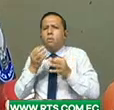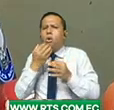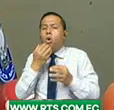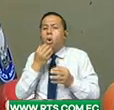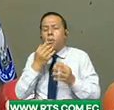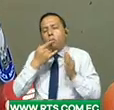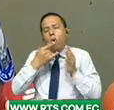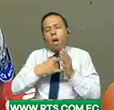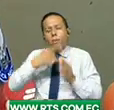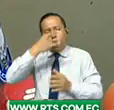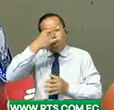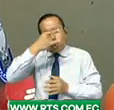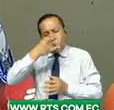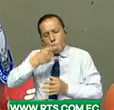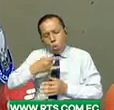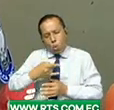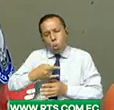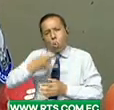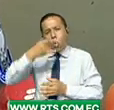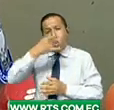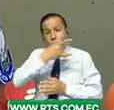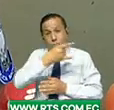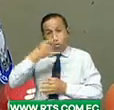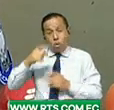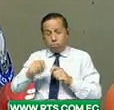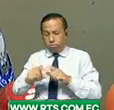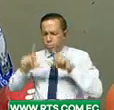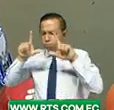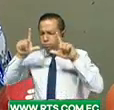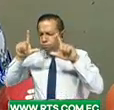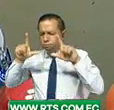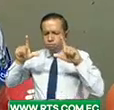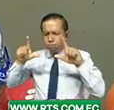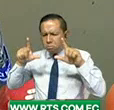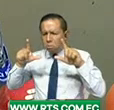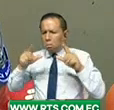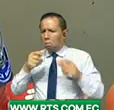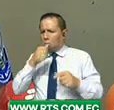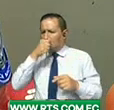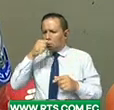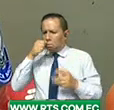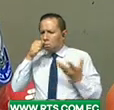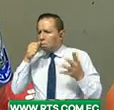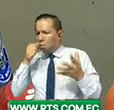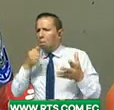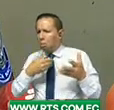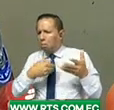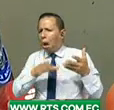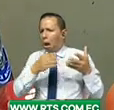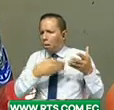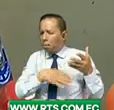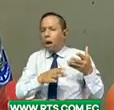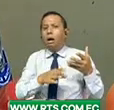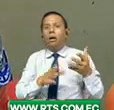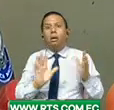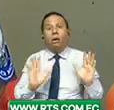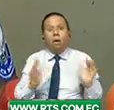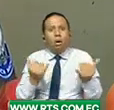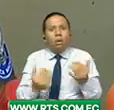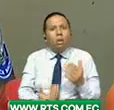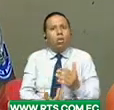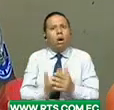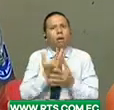es la primera vez que se presenta es el camuflaje también llamativo está dentro de un té de guay usa